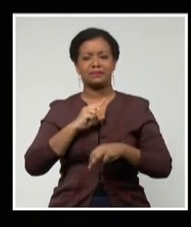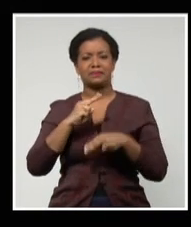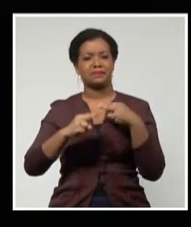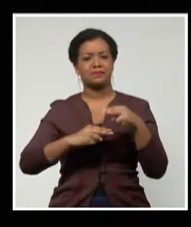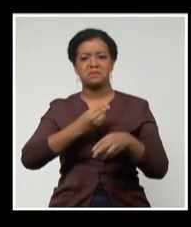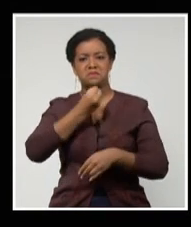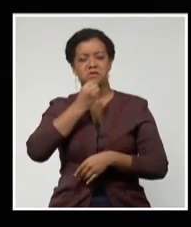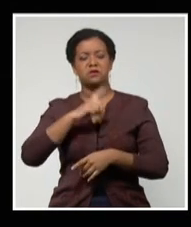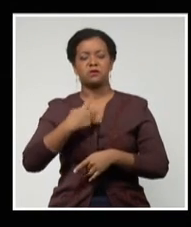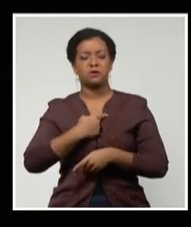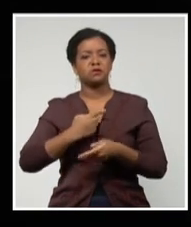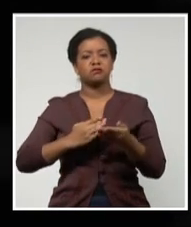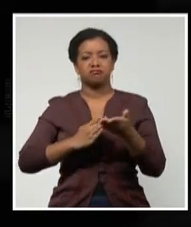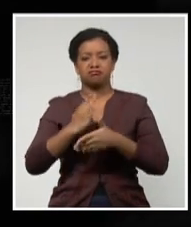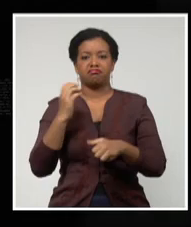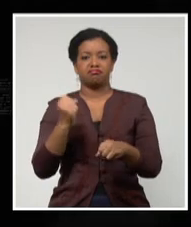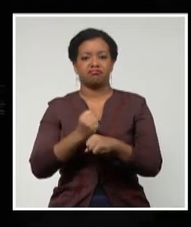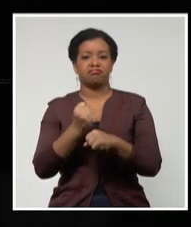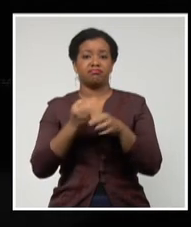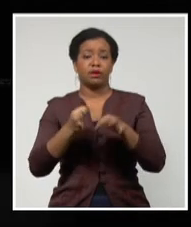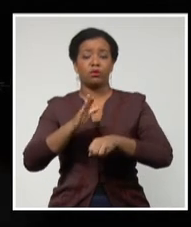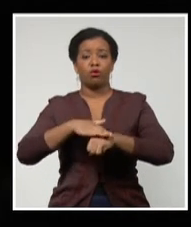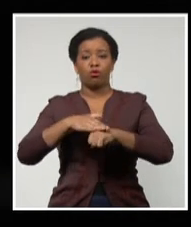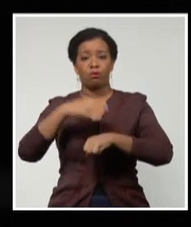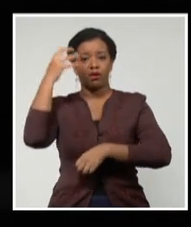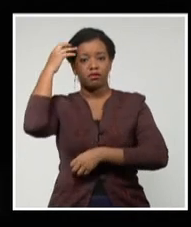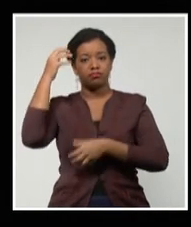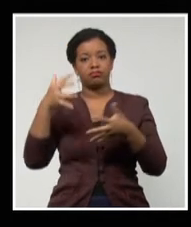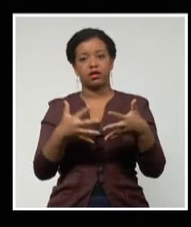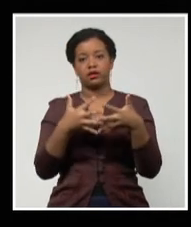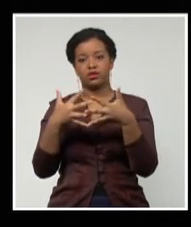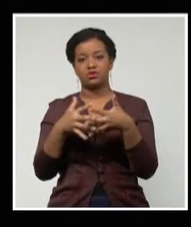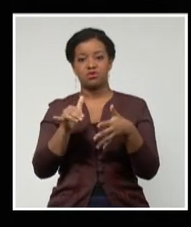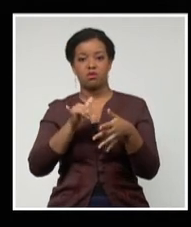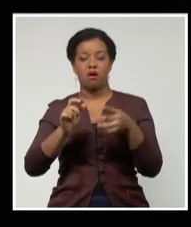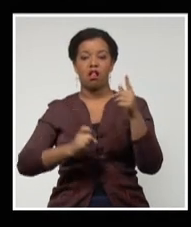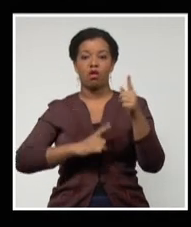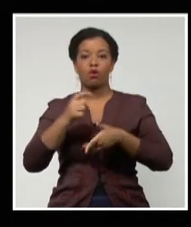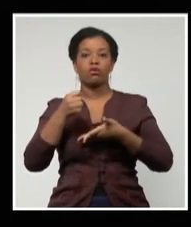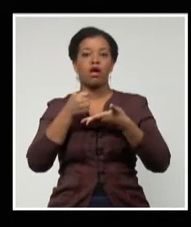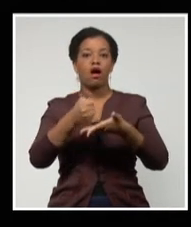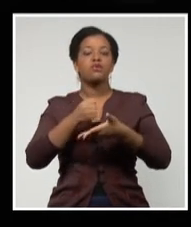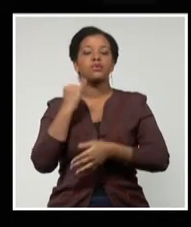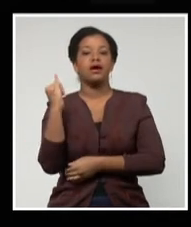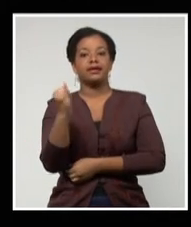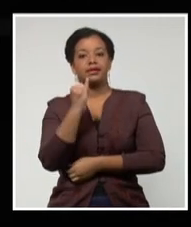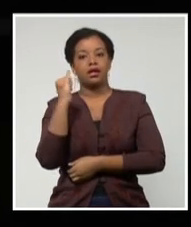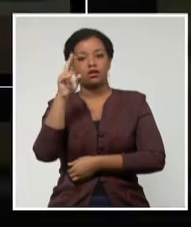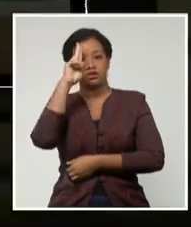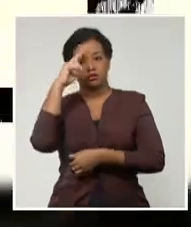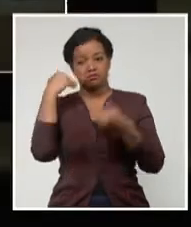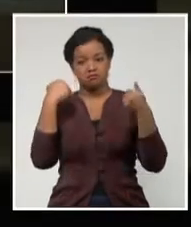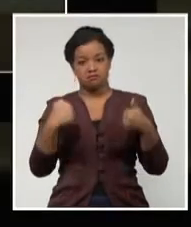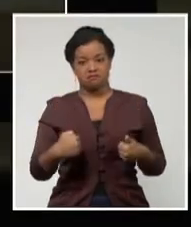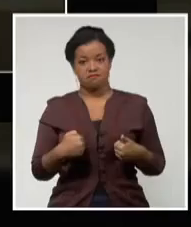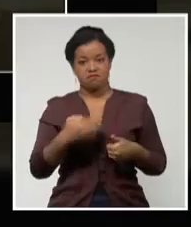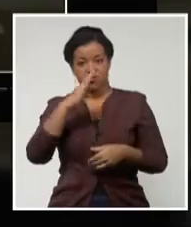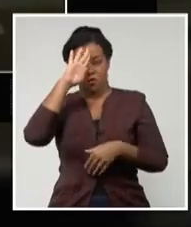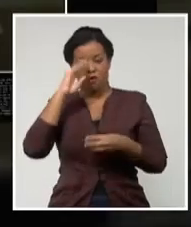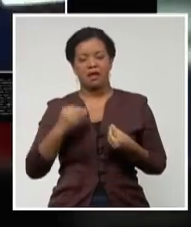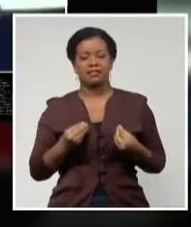nos ha impuesto el gobierno de los Estados Unidos, y mucho menos sus ataques a la cooperación internacional que Cuba brinda.